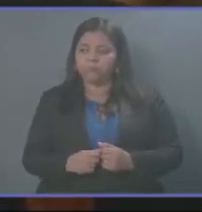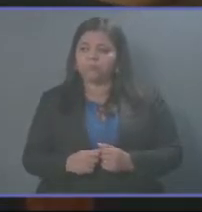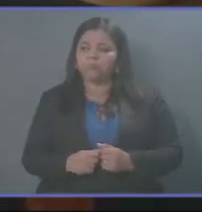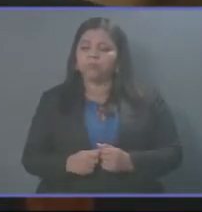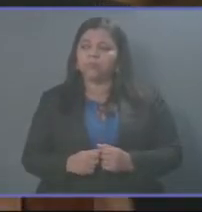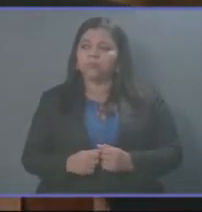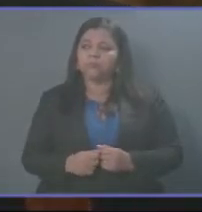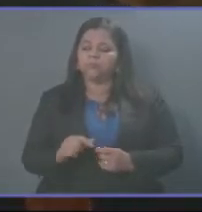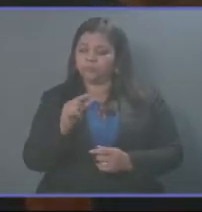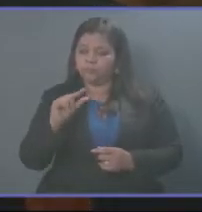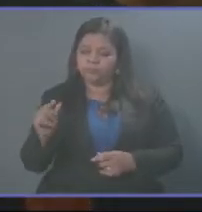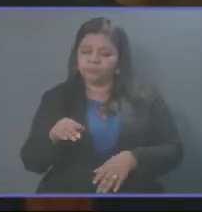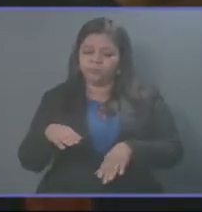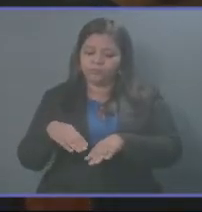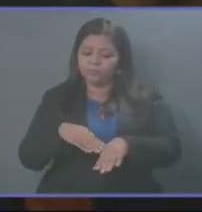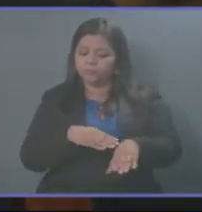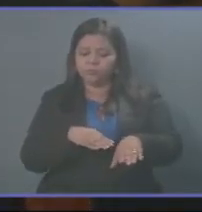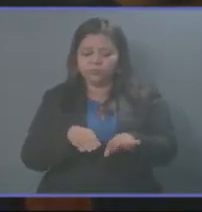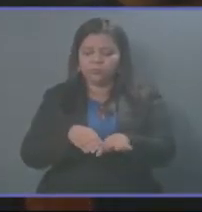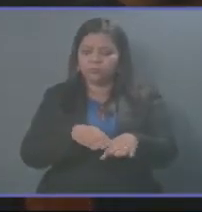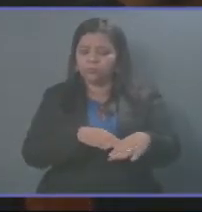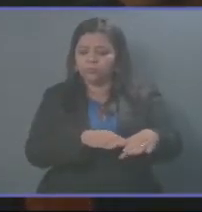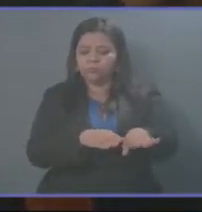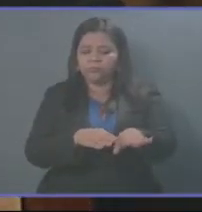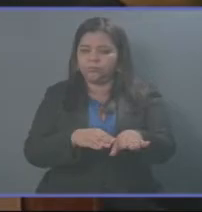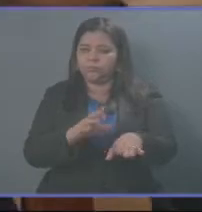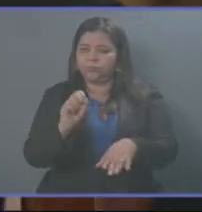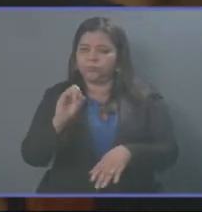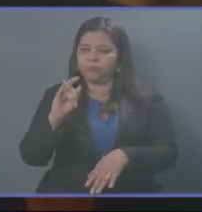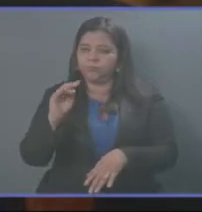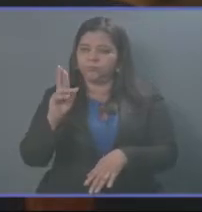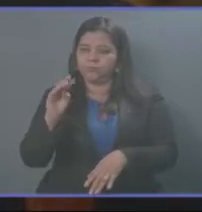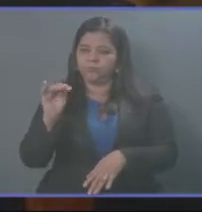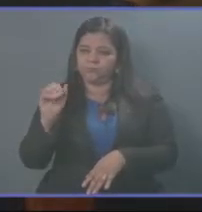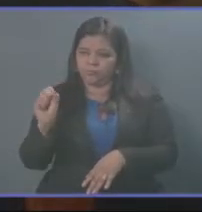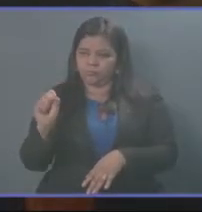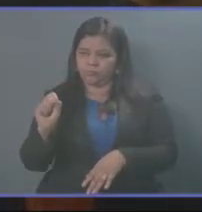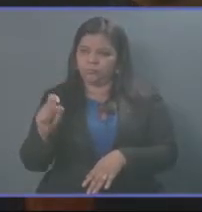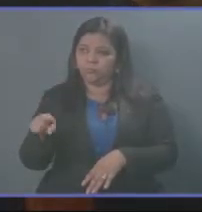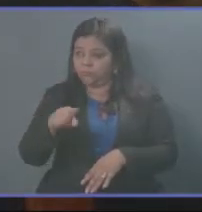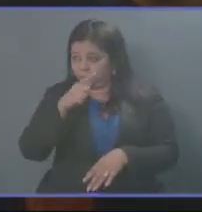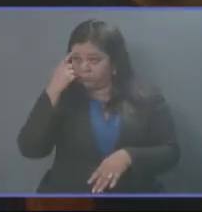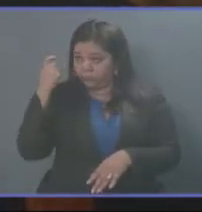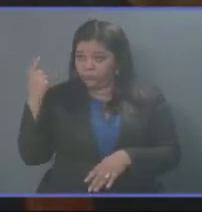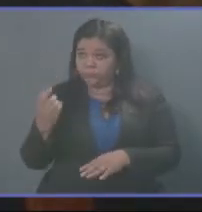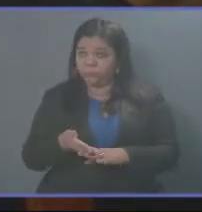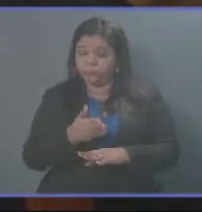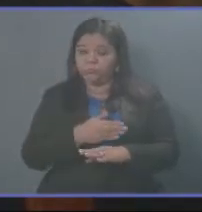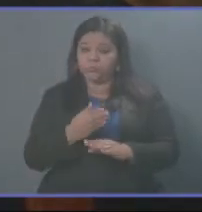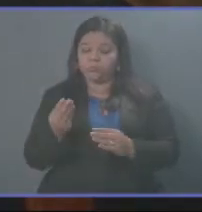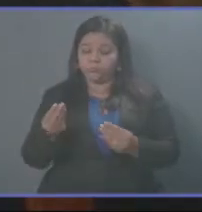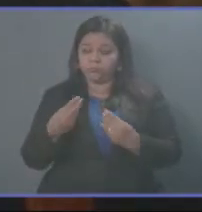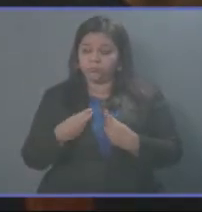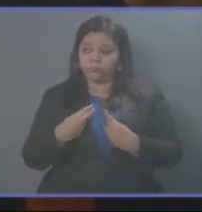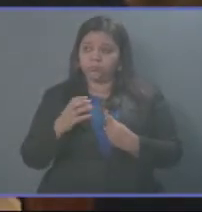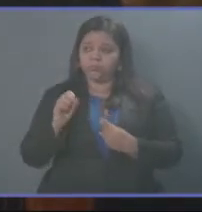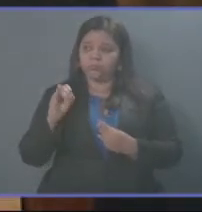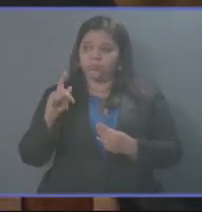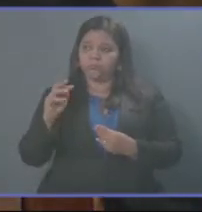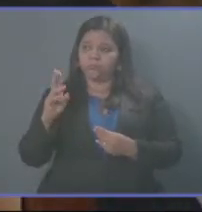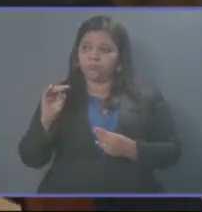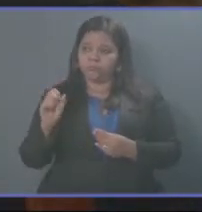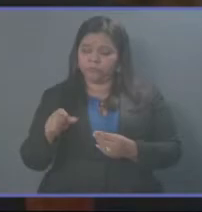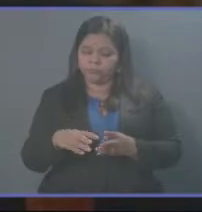llamó Citrans, se llama Citrans. Ustedes recordarán que se nos ofreció el Citrans como una